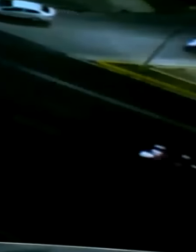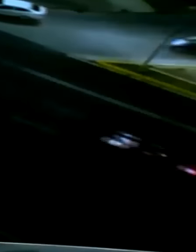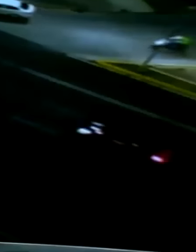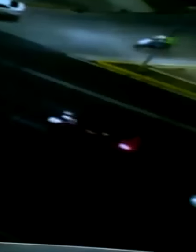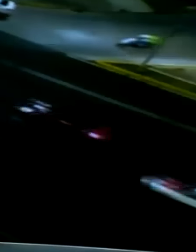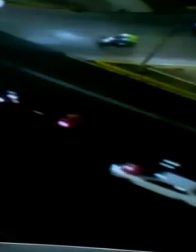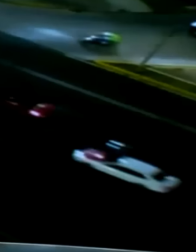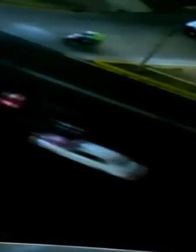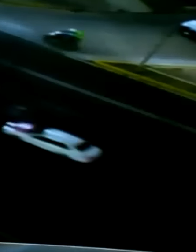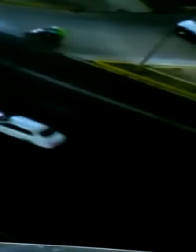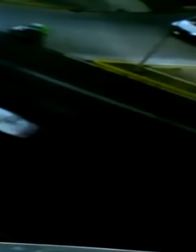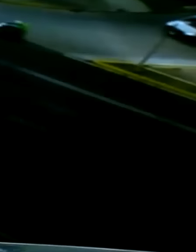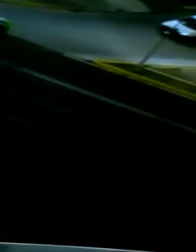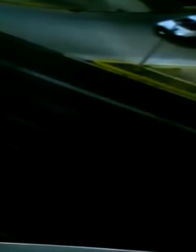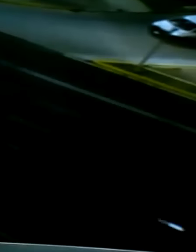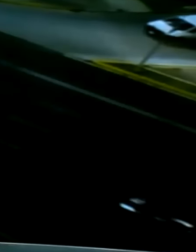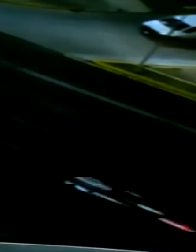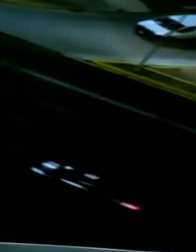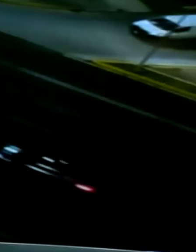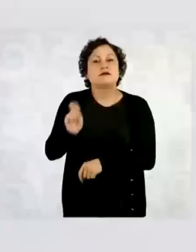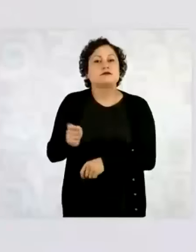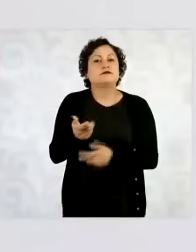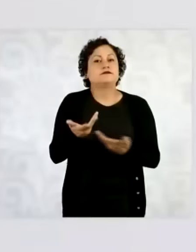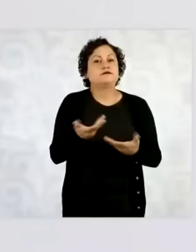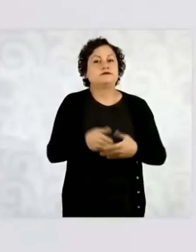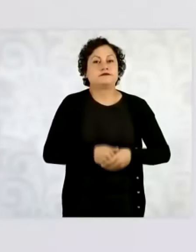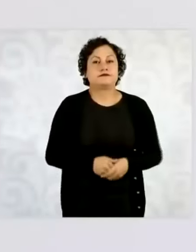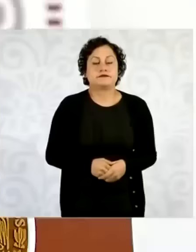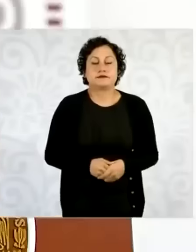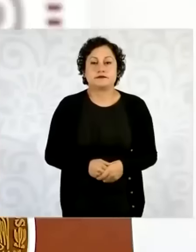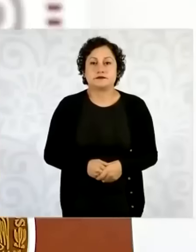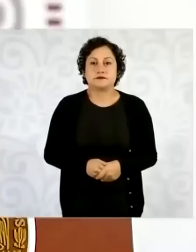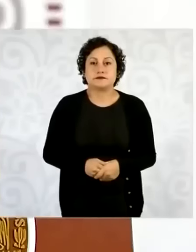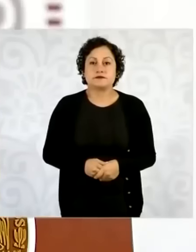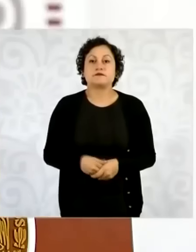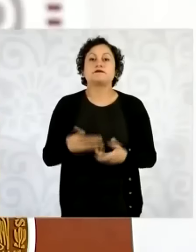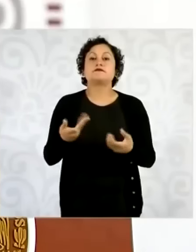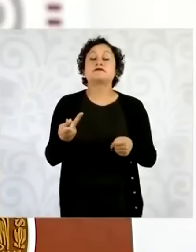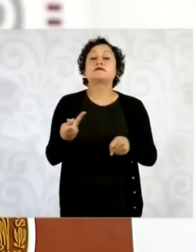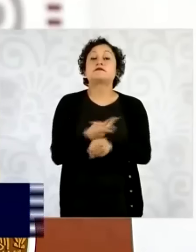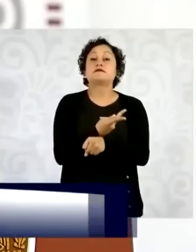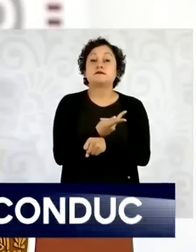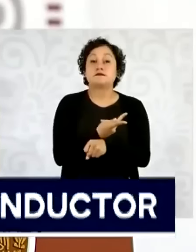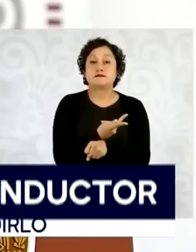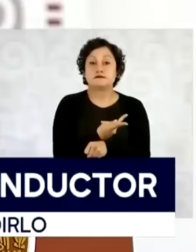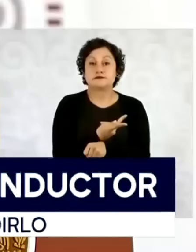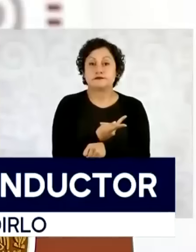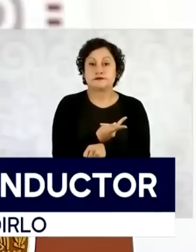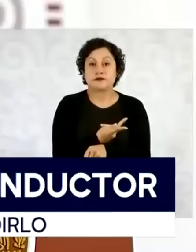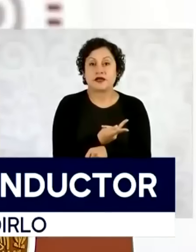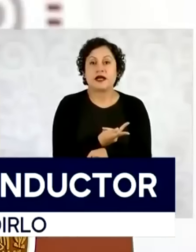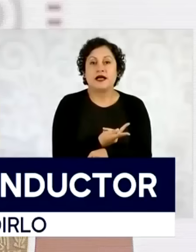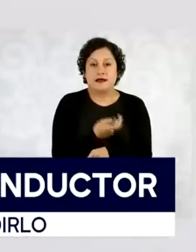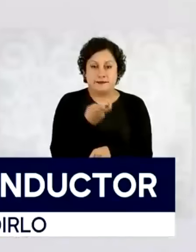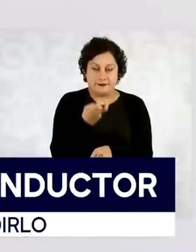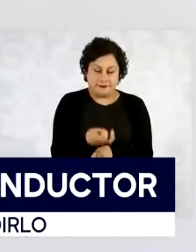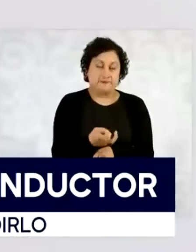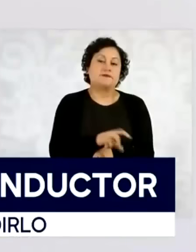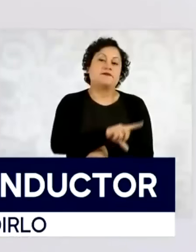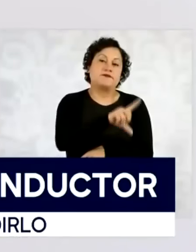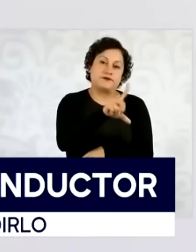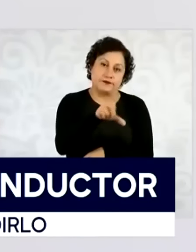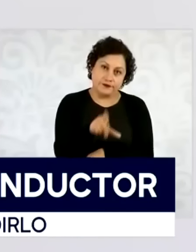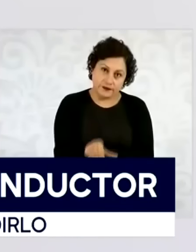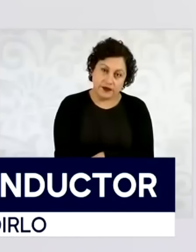La presidenta de México, Claudia Sheinbaum, ya se posicionó también sobre este tema. En su mañanera del pueblo pidió el regreso del conductor